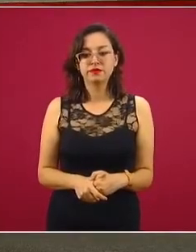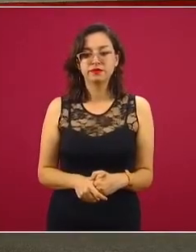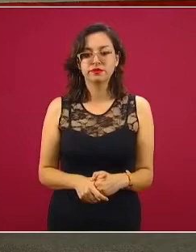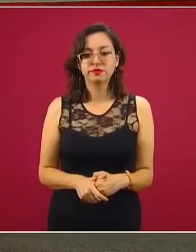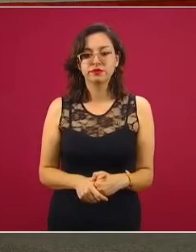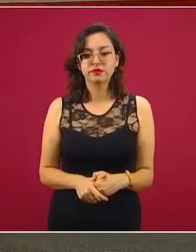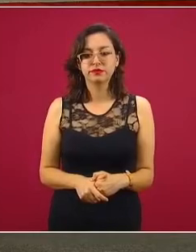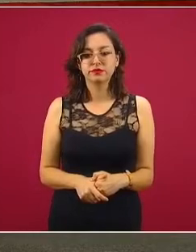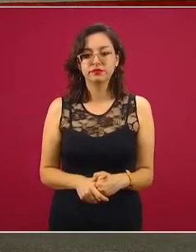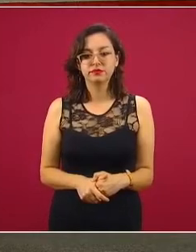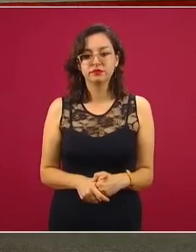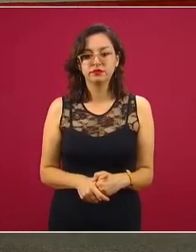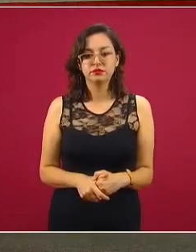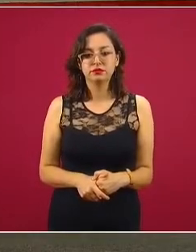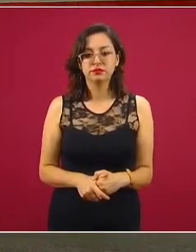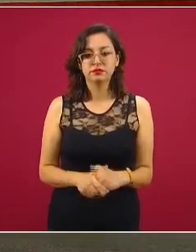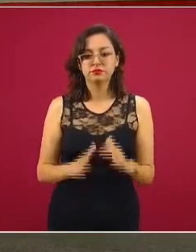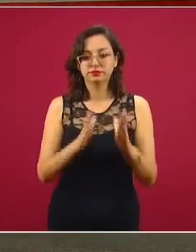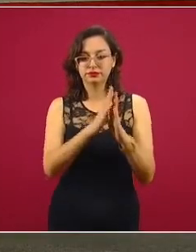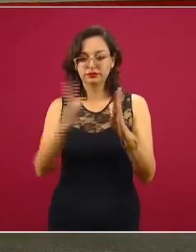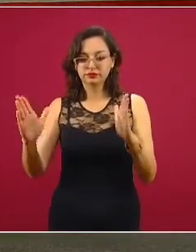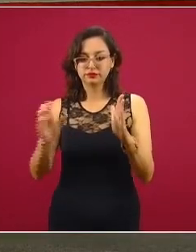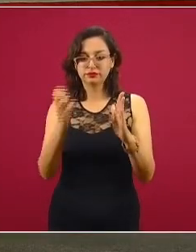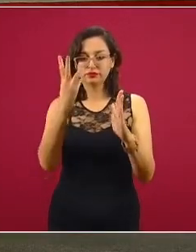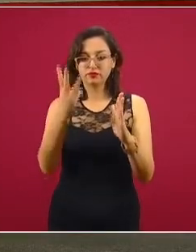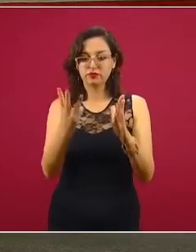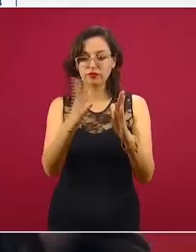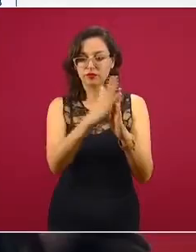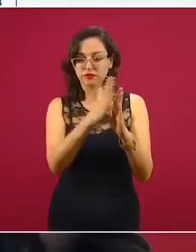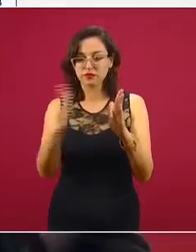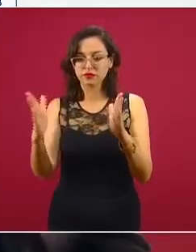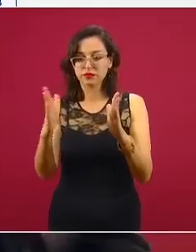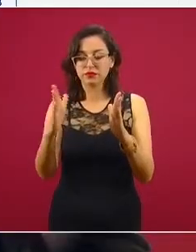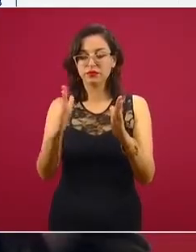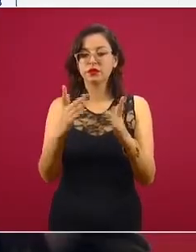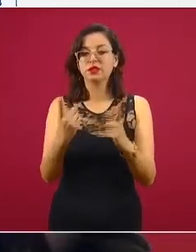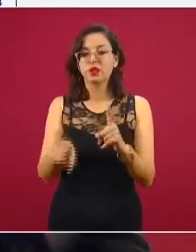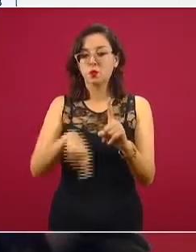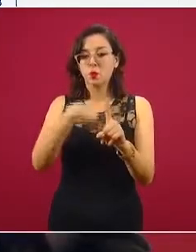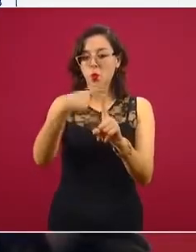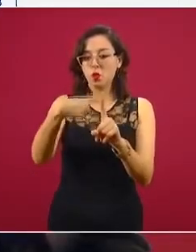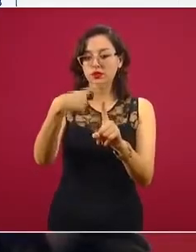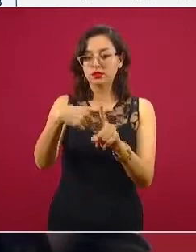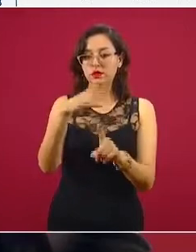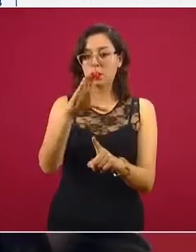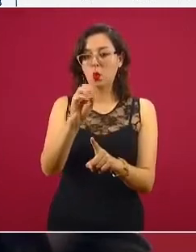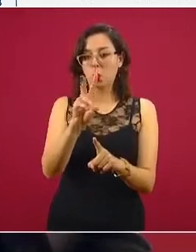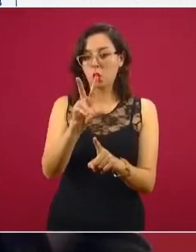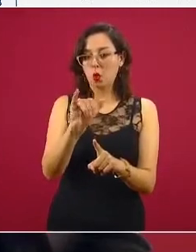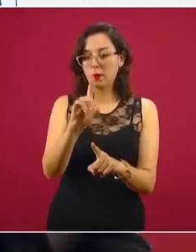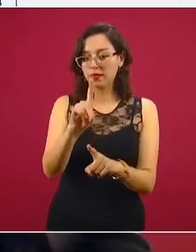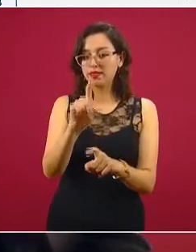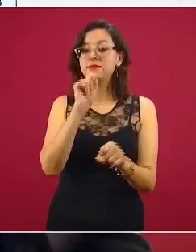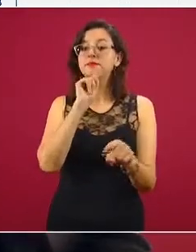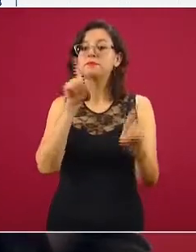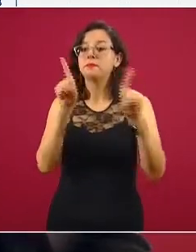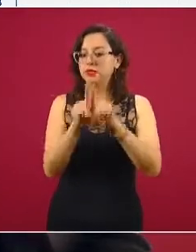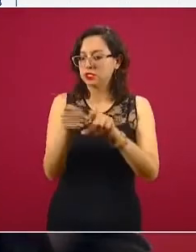Aquí tenemos ahora tenemos los casos positivos a COVID en esas